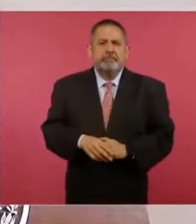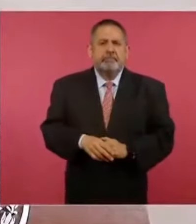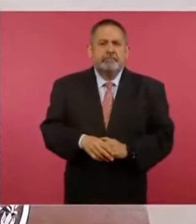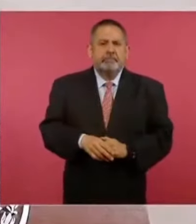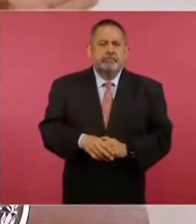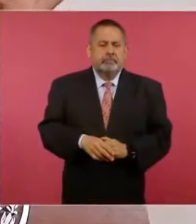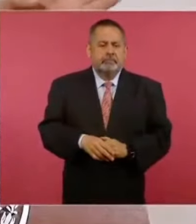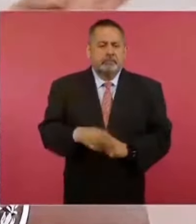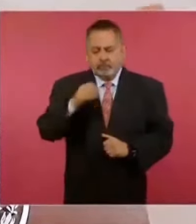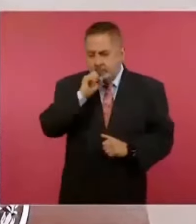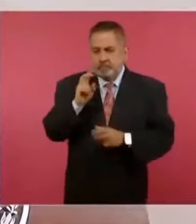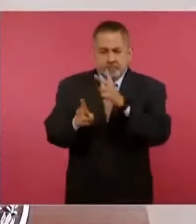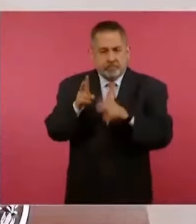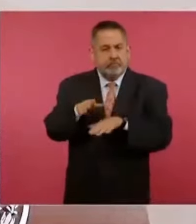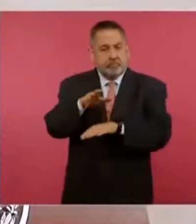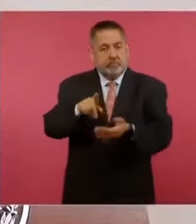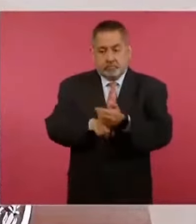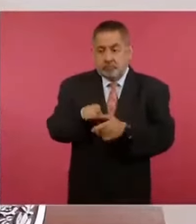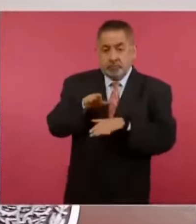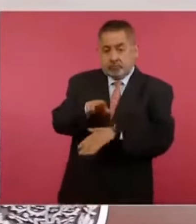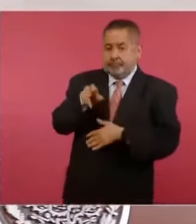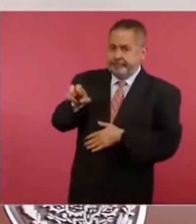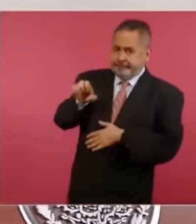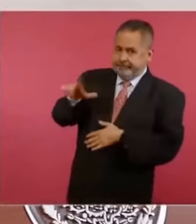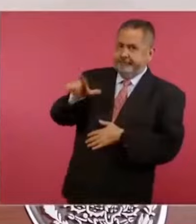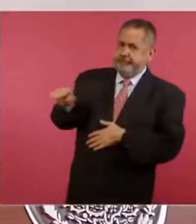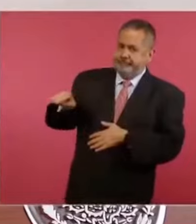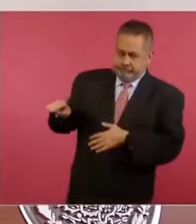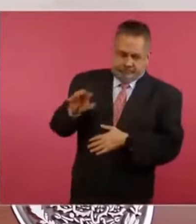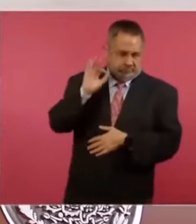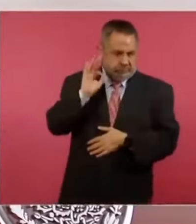y platicamos de él.